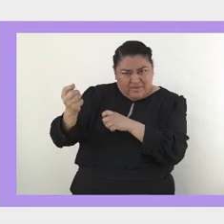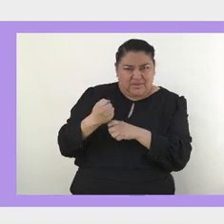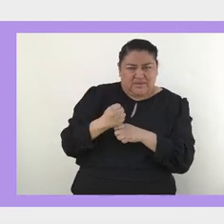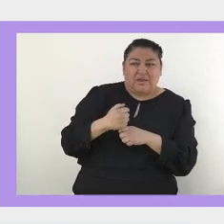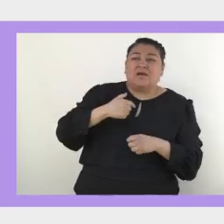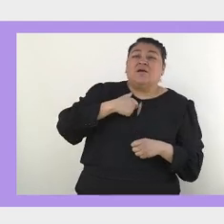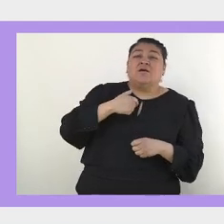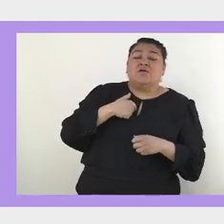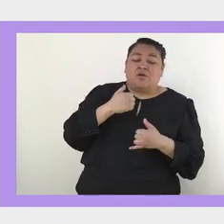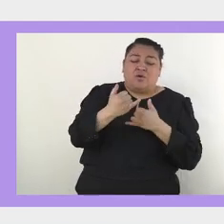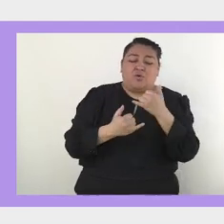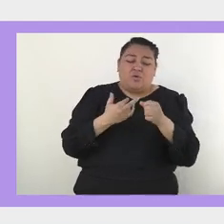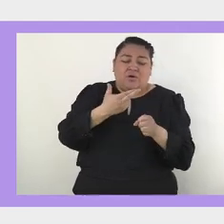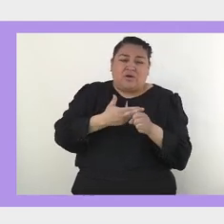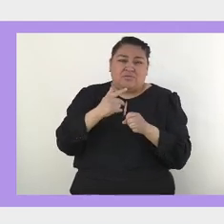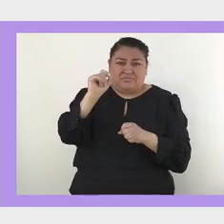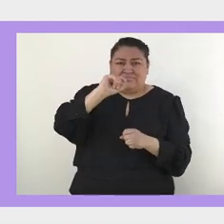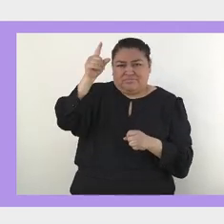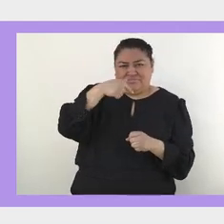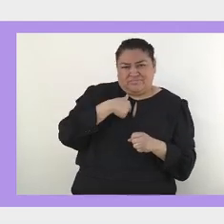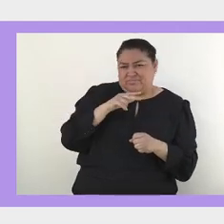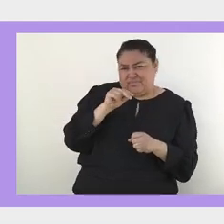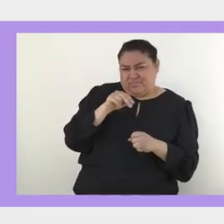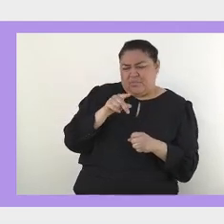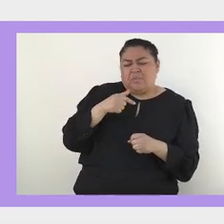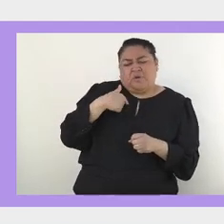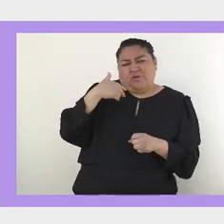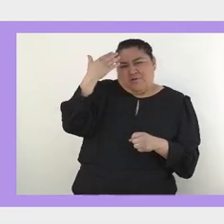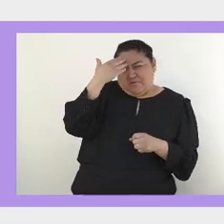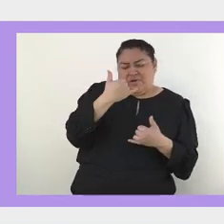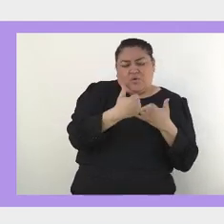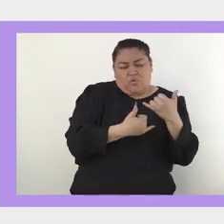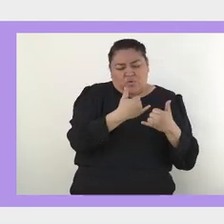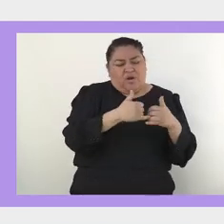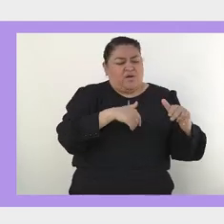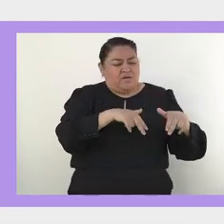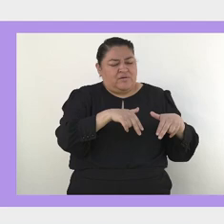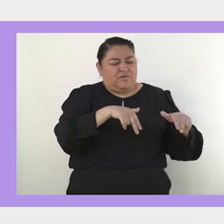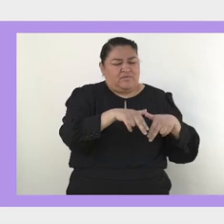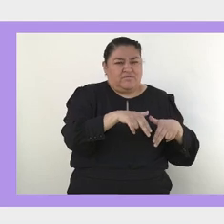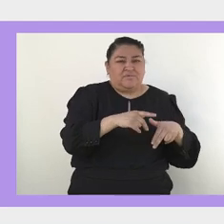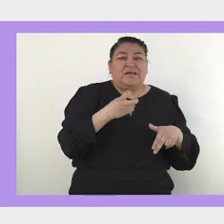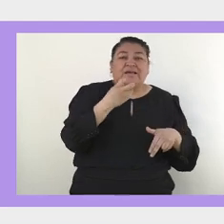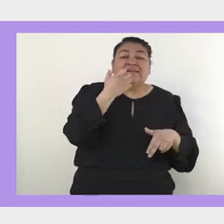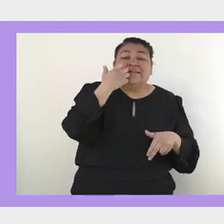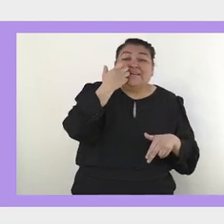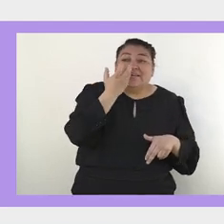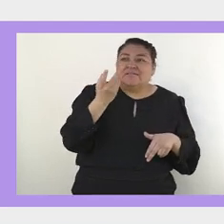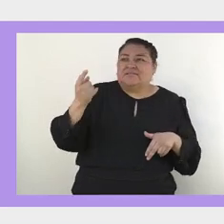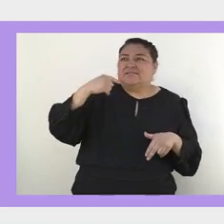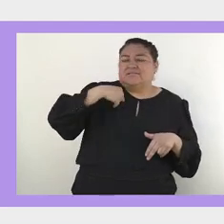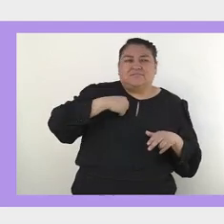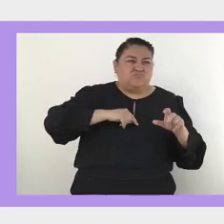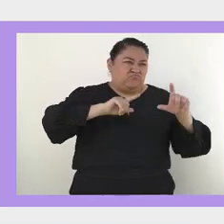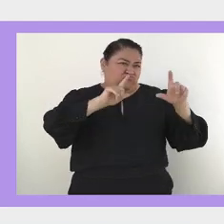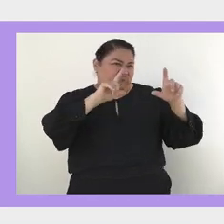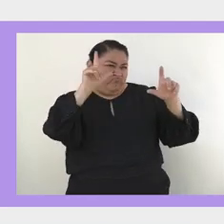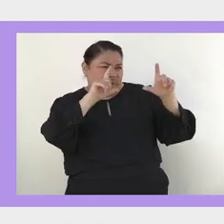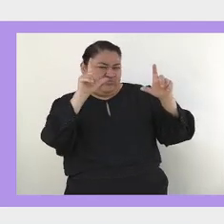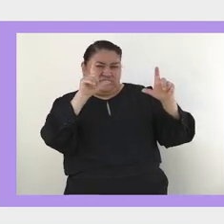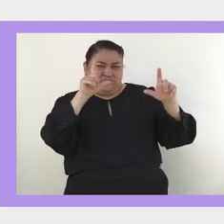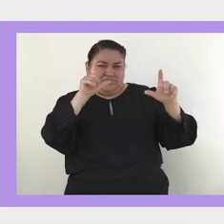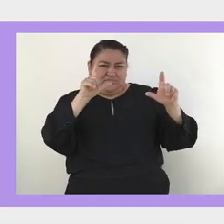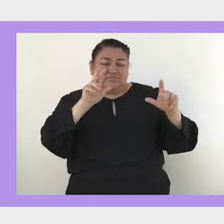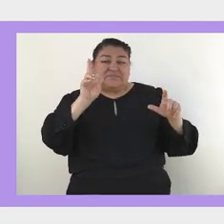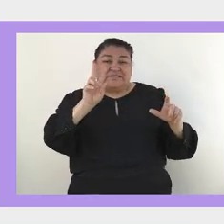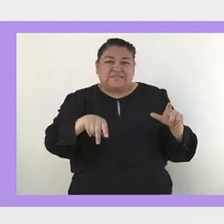nunca fui futbolista profesional pero sí toda mi vida jugué fútbol y como futbolistas buscamos el que la foto